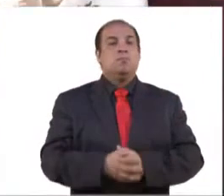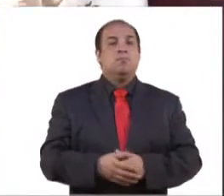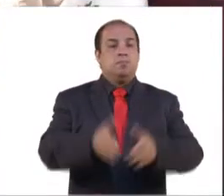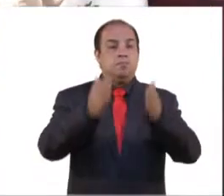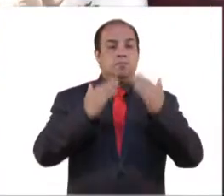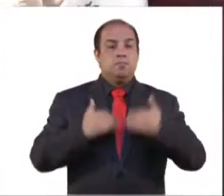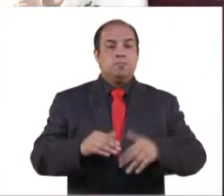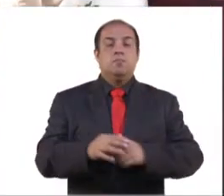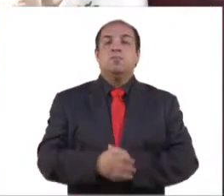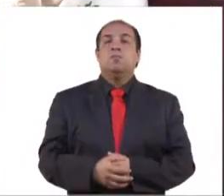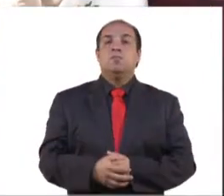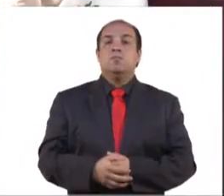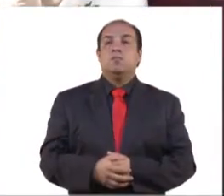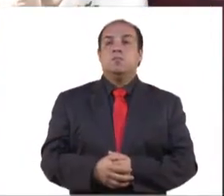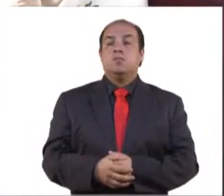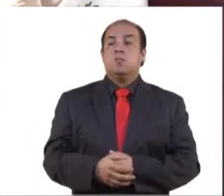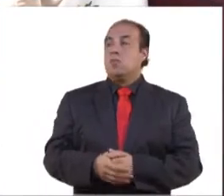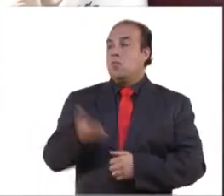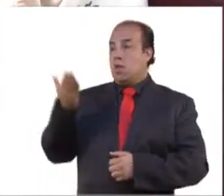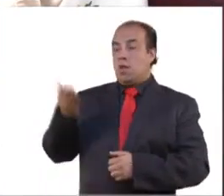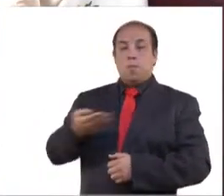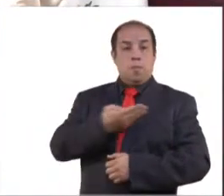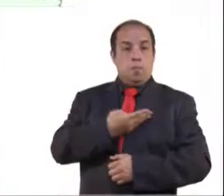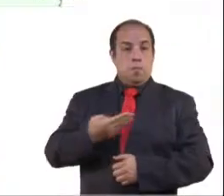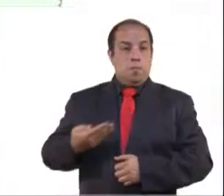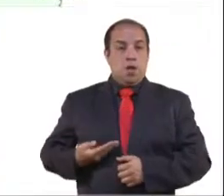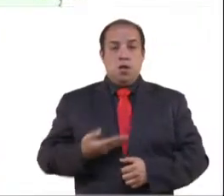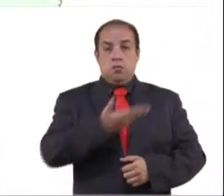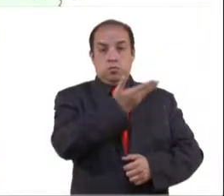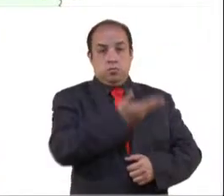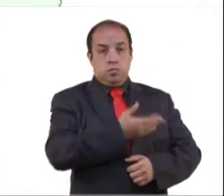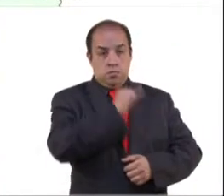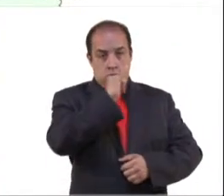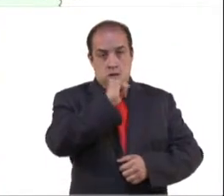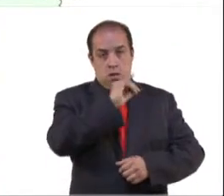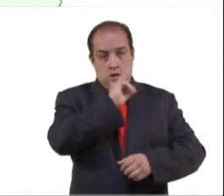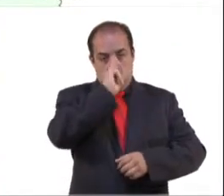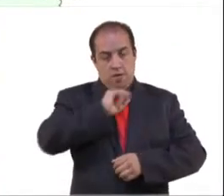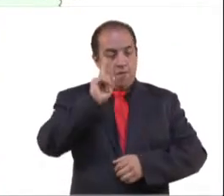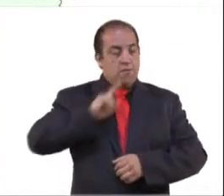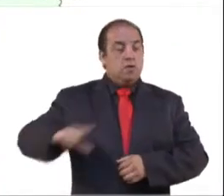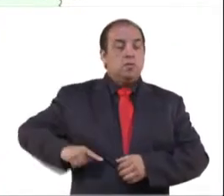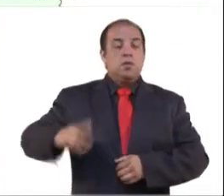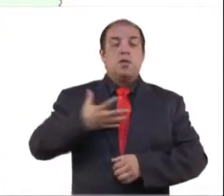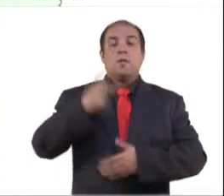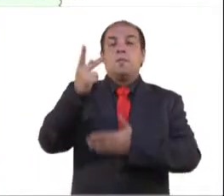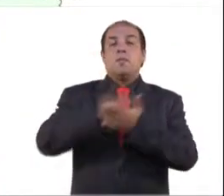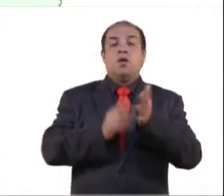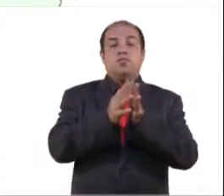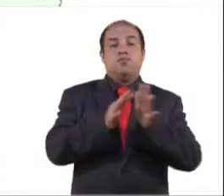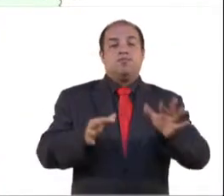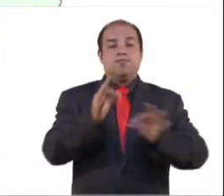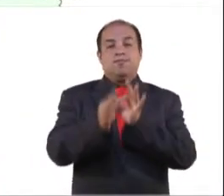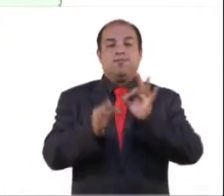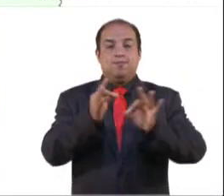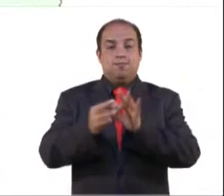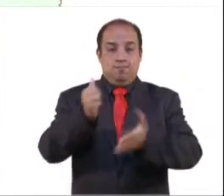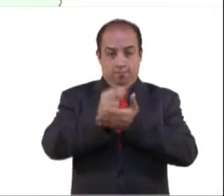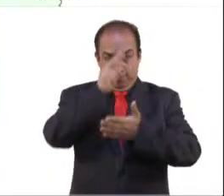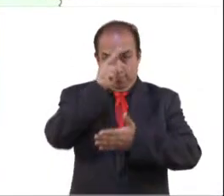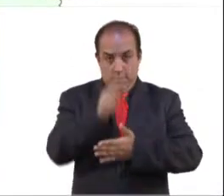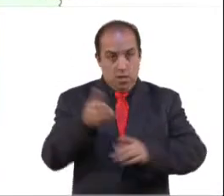Para esto, el señor presidente y la jefa de gobierno establecieron un plan de ampliación específico para la Ciudad de